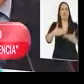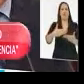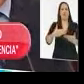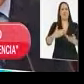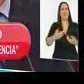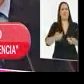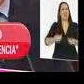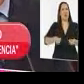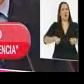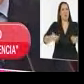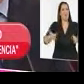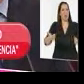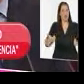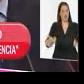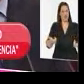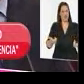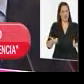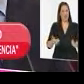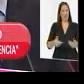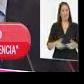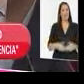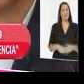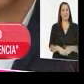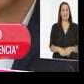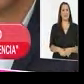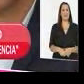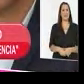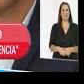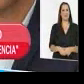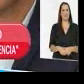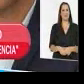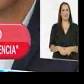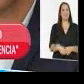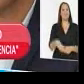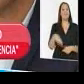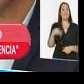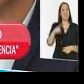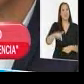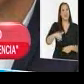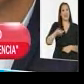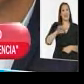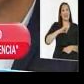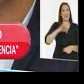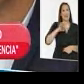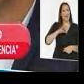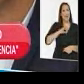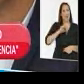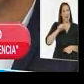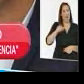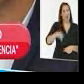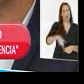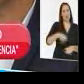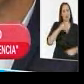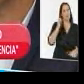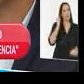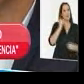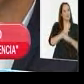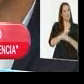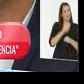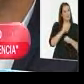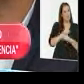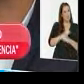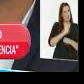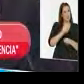le falta por ahí la sensibilidad. Uno escucha a los funcionarios el día que explicaron lo de los 20 pesos de los jubilados o cuando explican